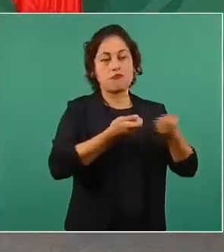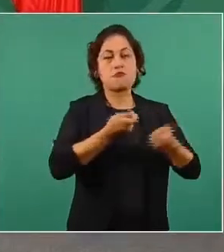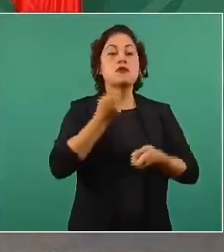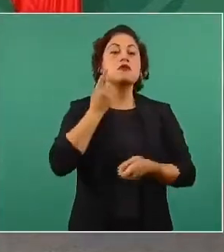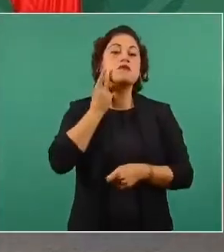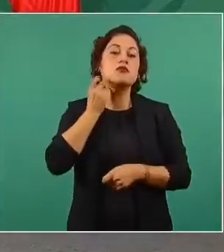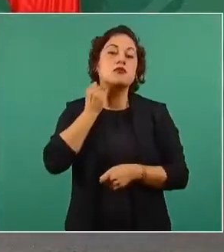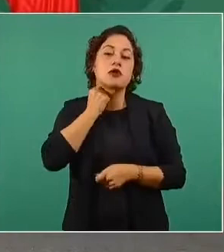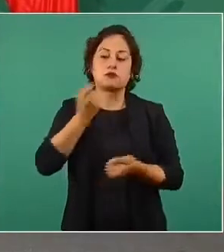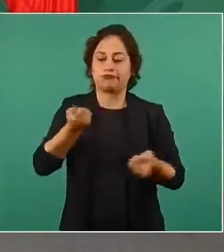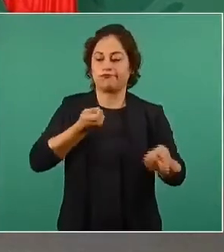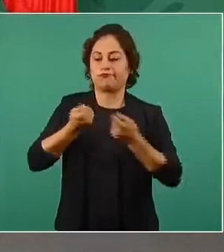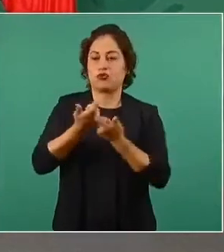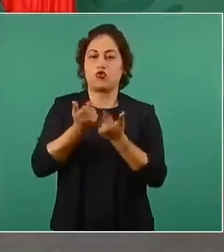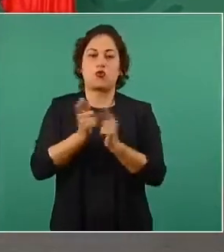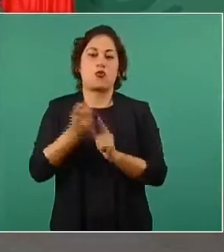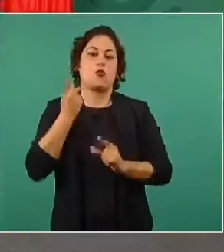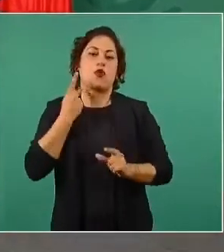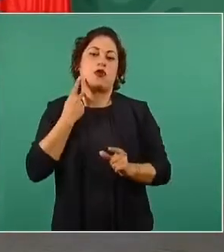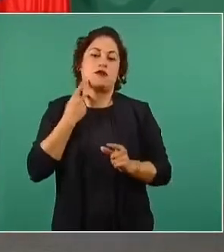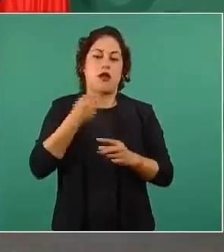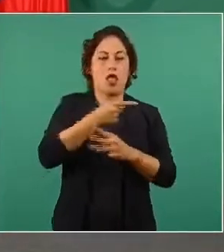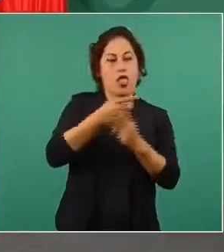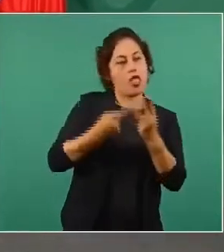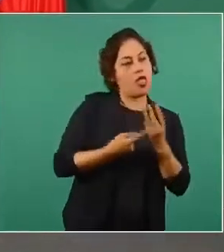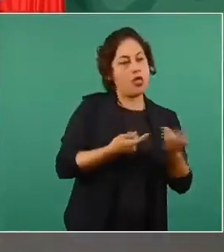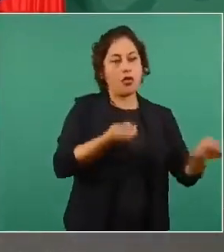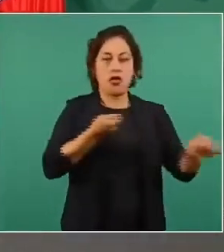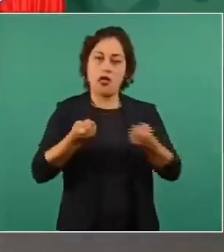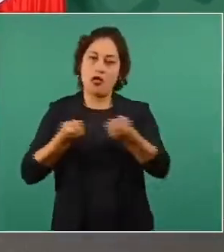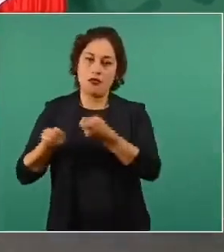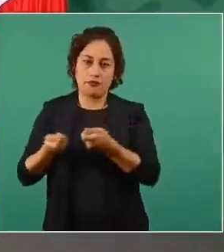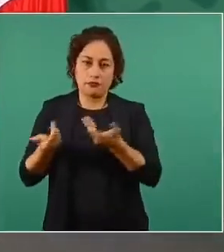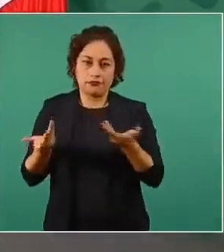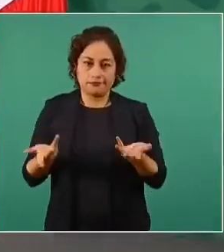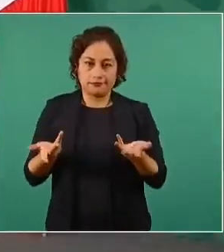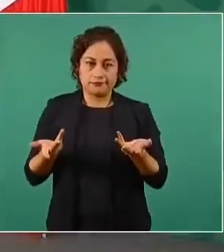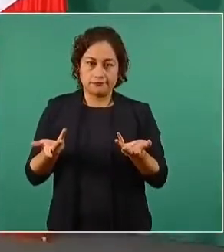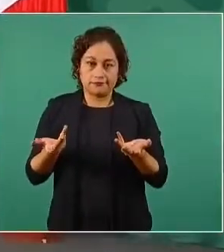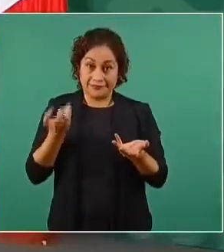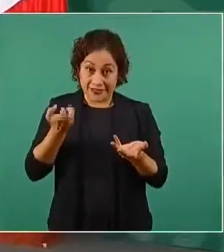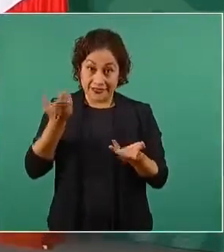y desde luego del partido en el gobierno. Ahora no.